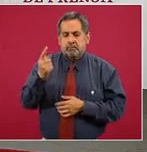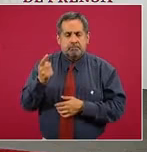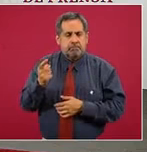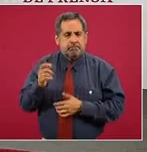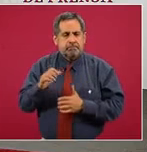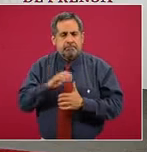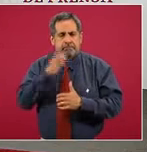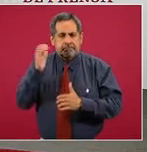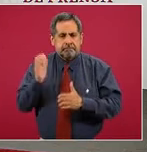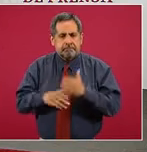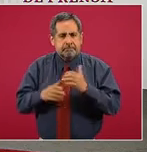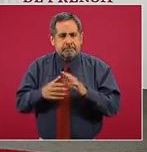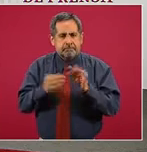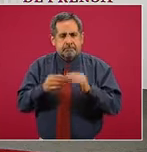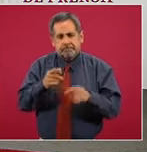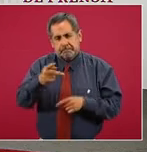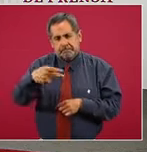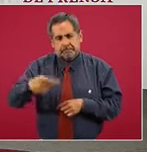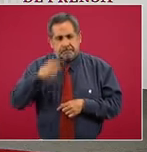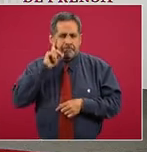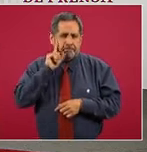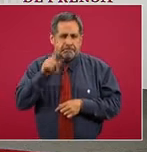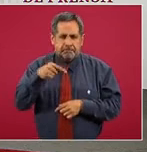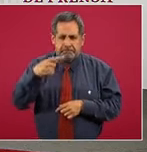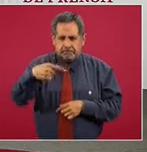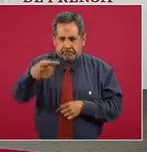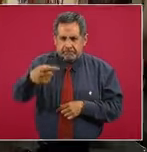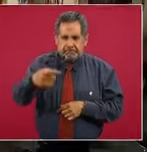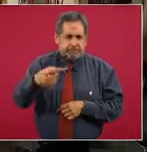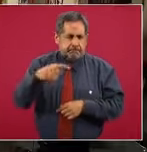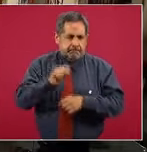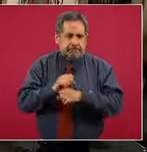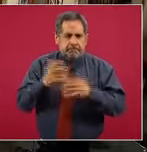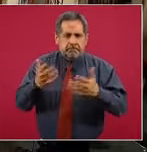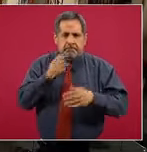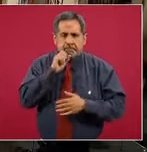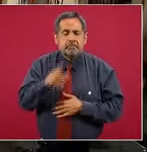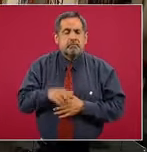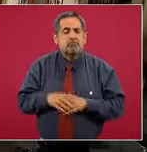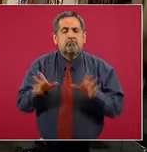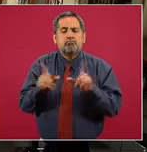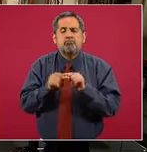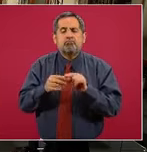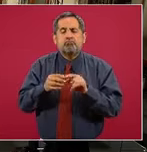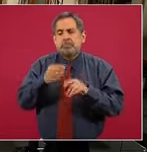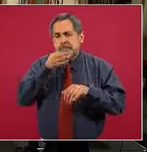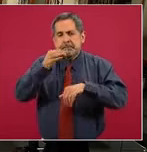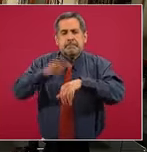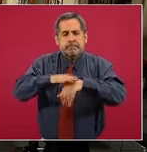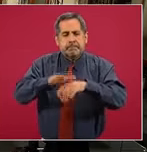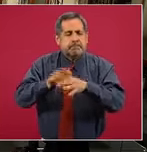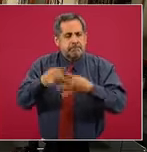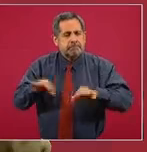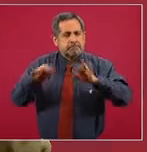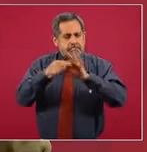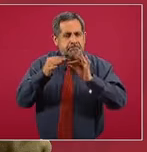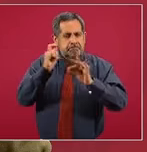quedaré la pregunta para mañana o para la próxima semana, y pues solamente como mensaje creo que es